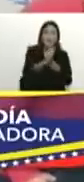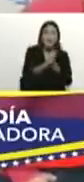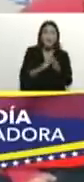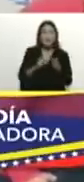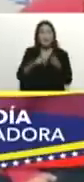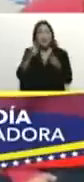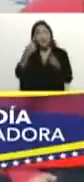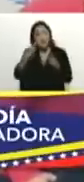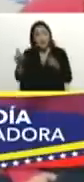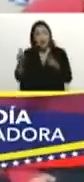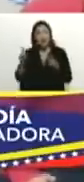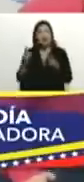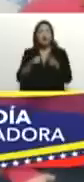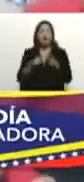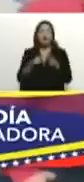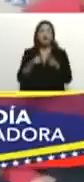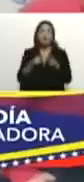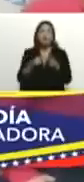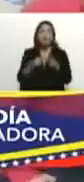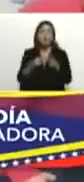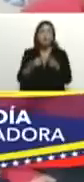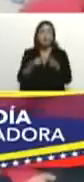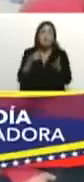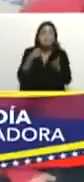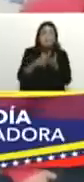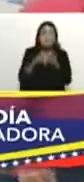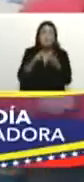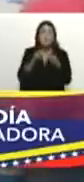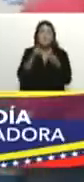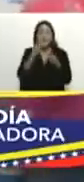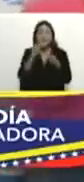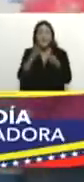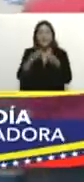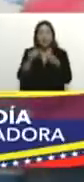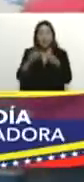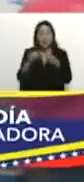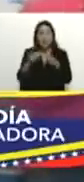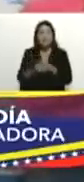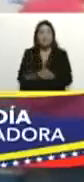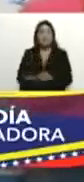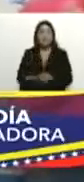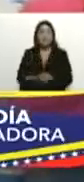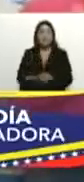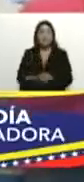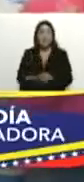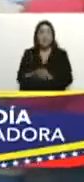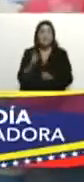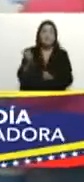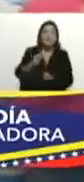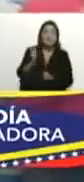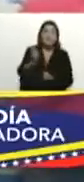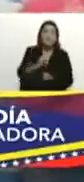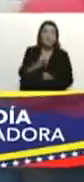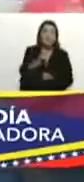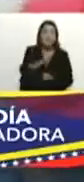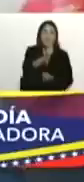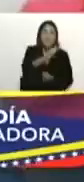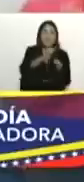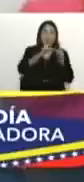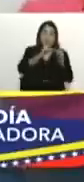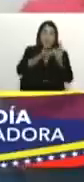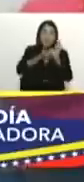20 dólares, el criterio de la indexación. Vamos a indexarlo mensualmente, de manera